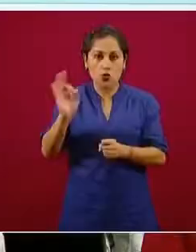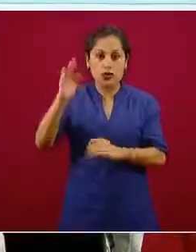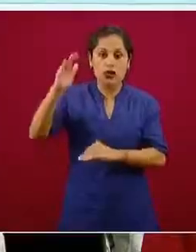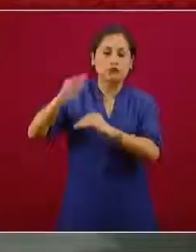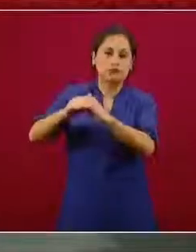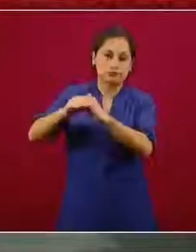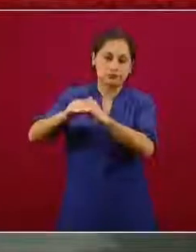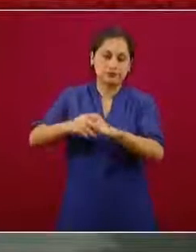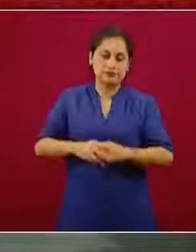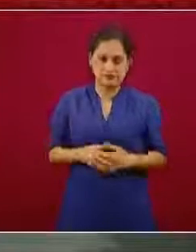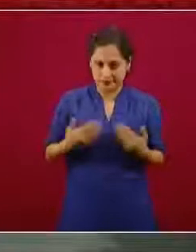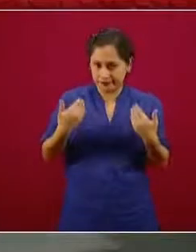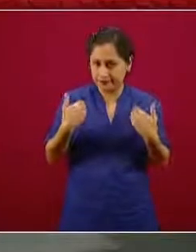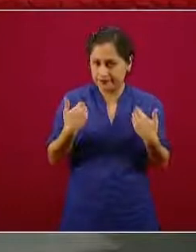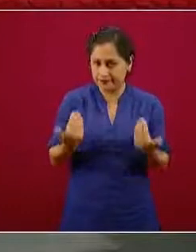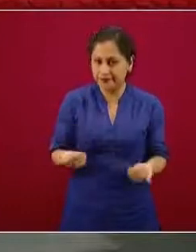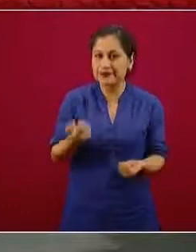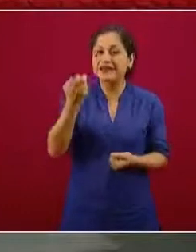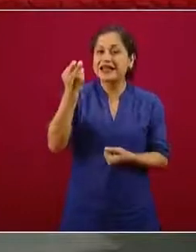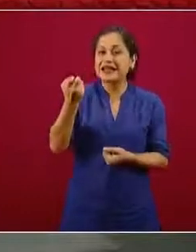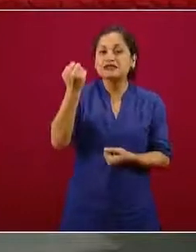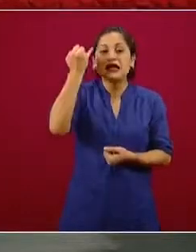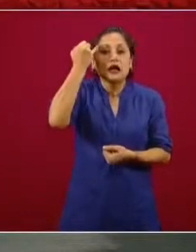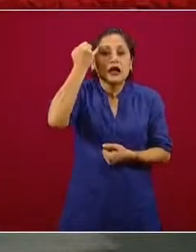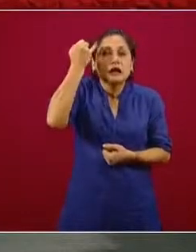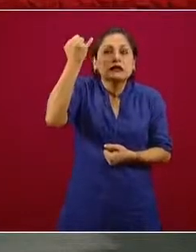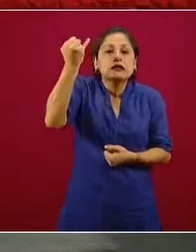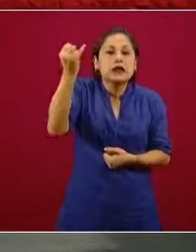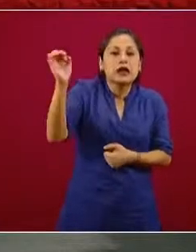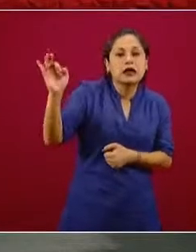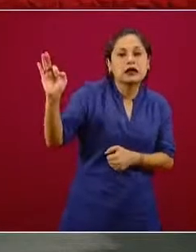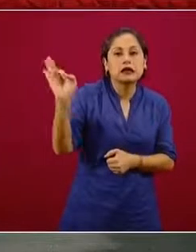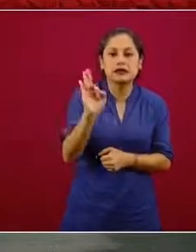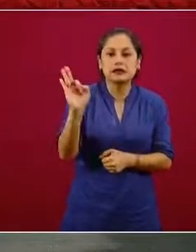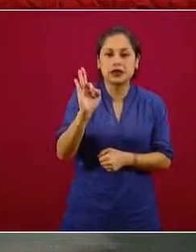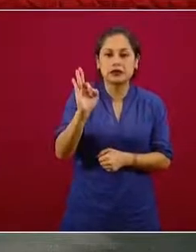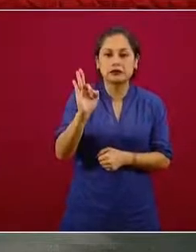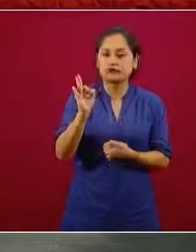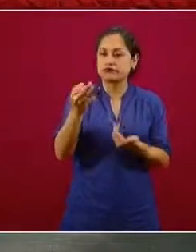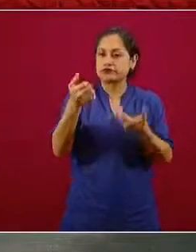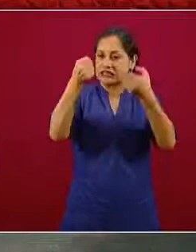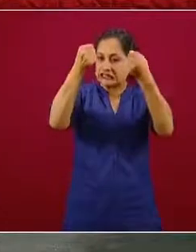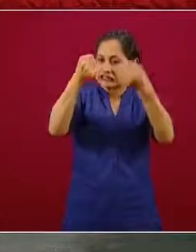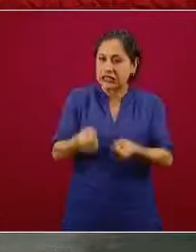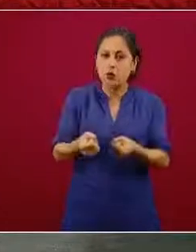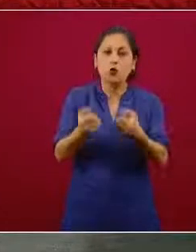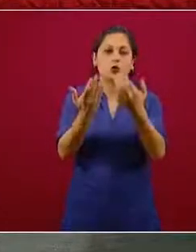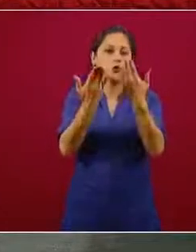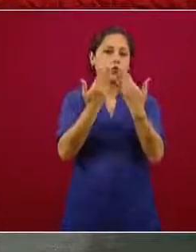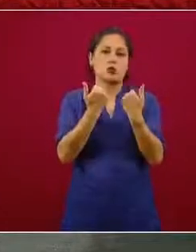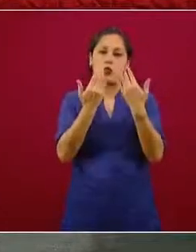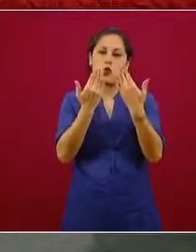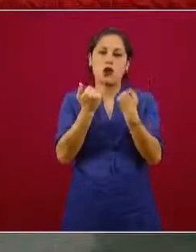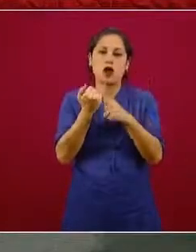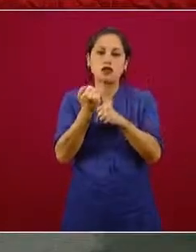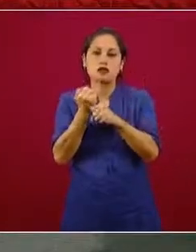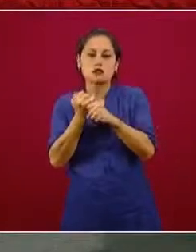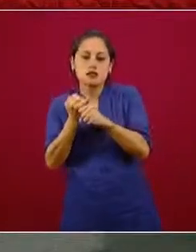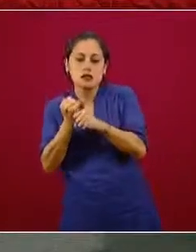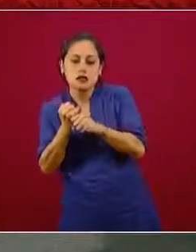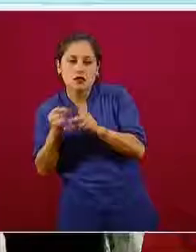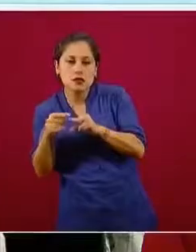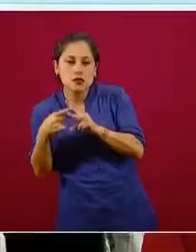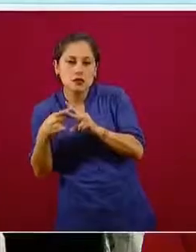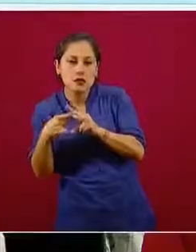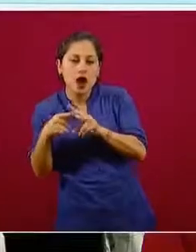ese punto. Y es una predicción, no es una garantía de que esto va a ocurrir, es una predicción.